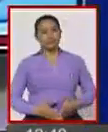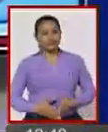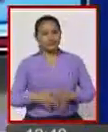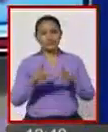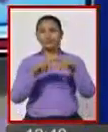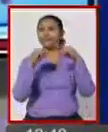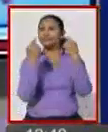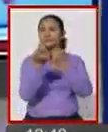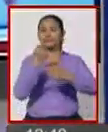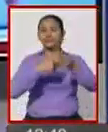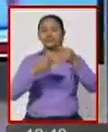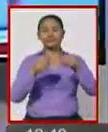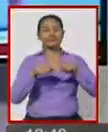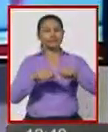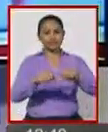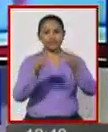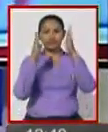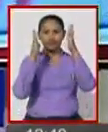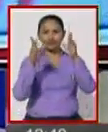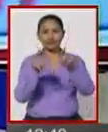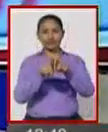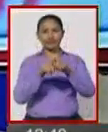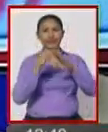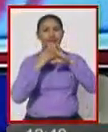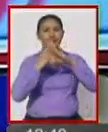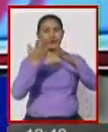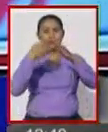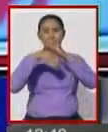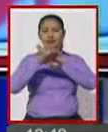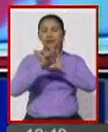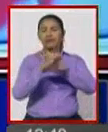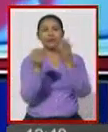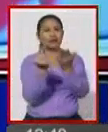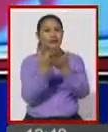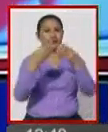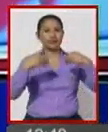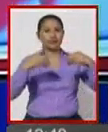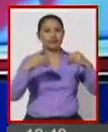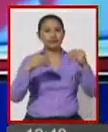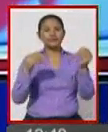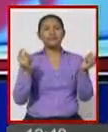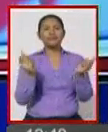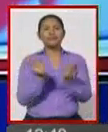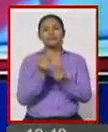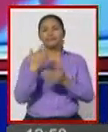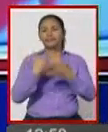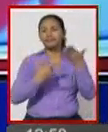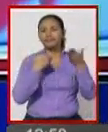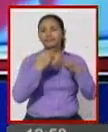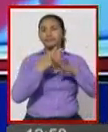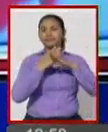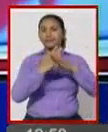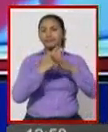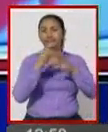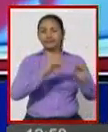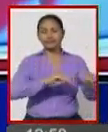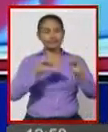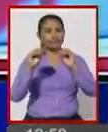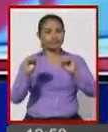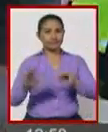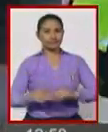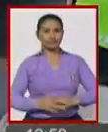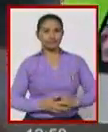Y un grupo de gremiales se mantienen en vigilia impidiendo el ingreso al nuevo mercado minoristas a quienes se opusieron a este